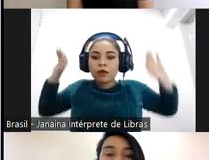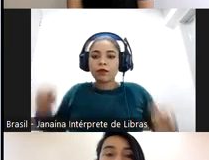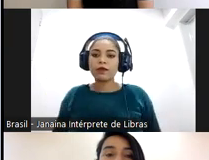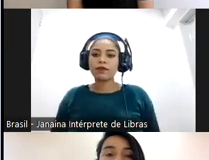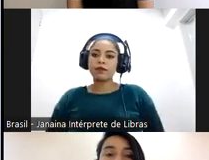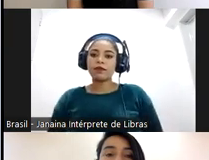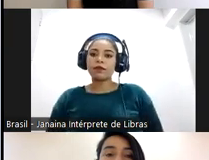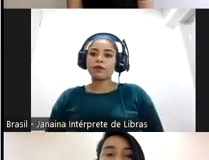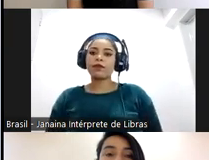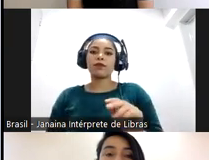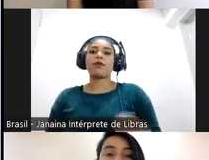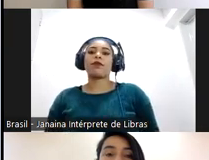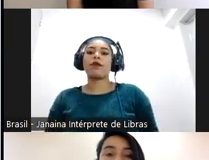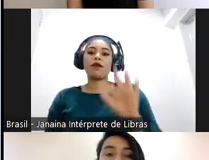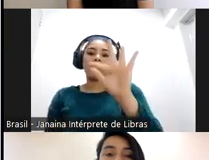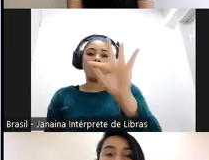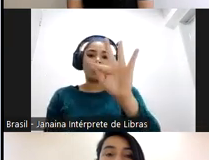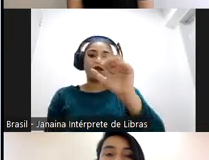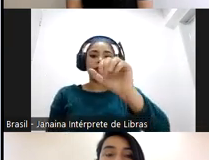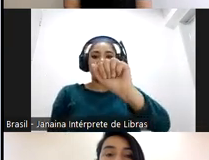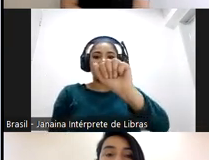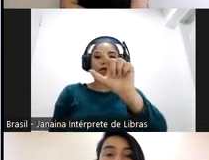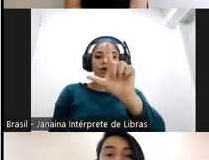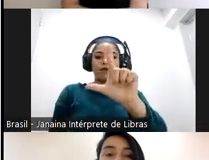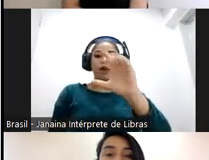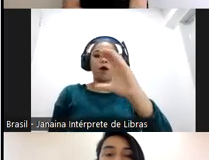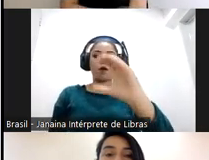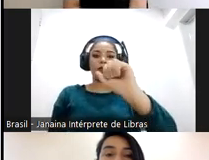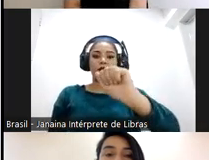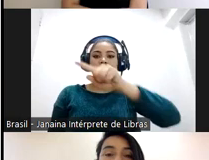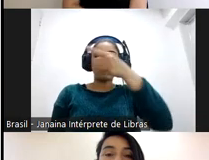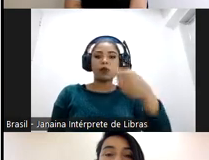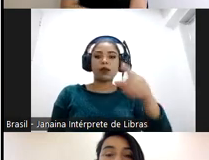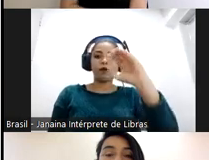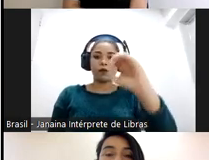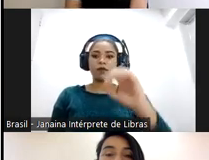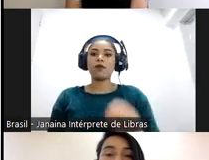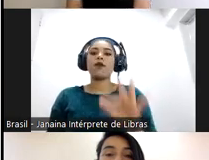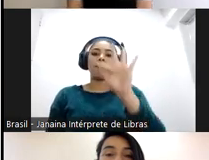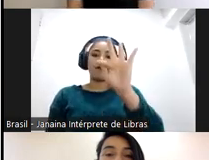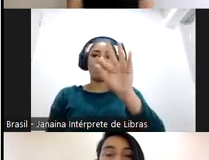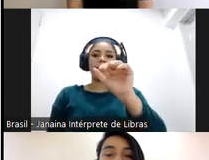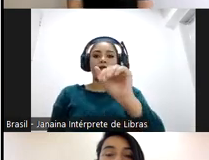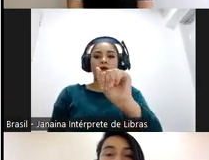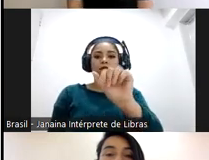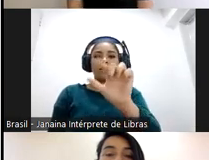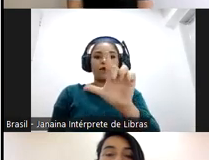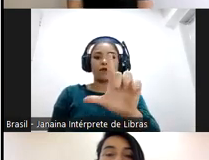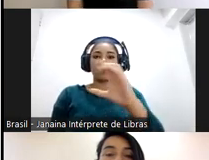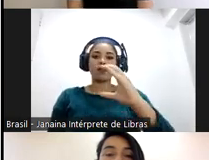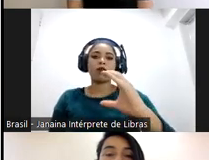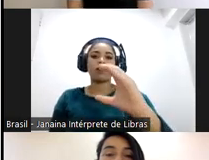H, A, L, C, O, N. H, A,